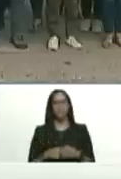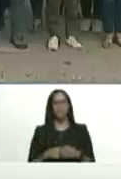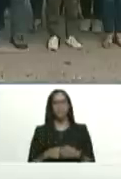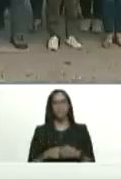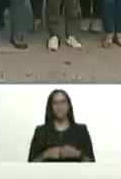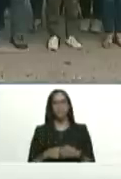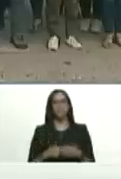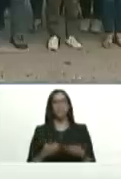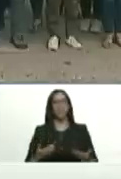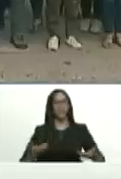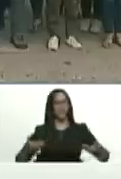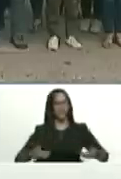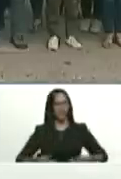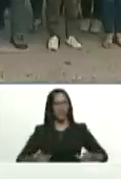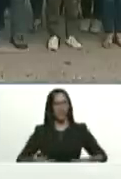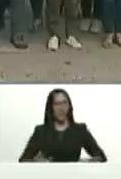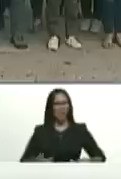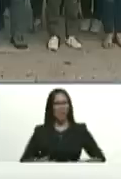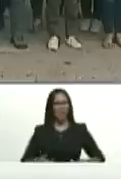agarrar fuerza,